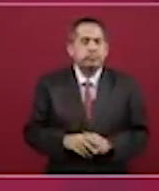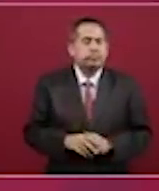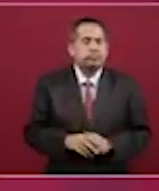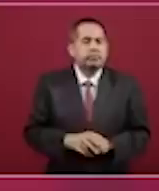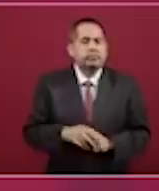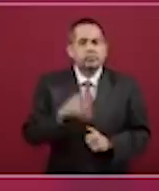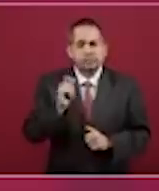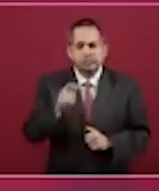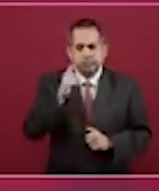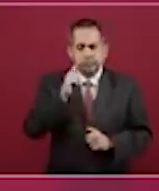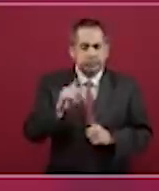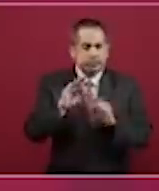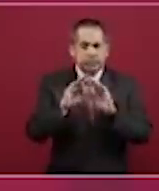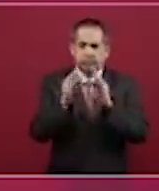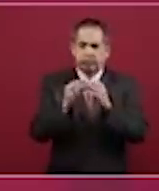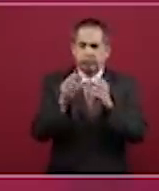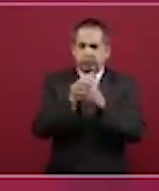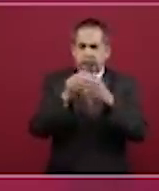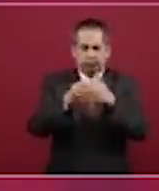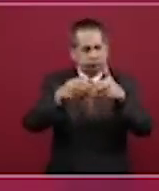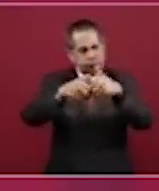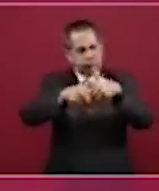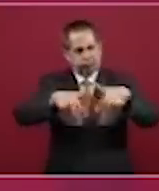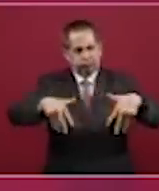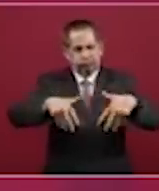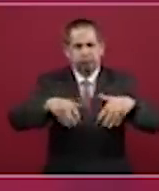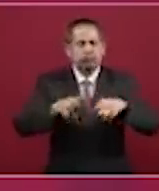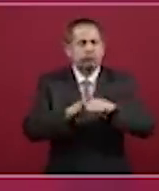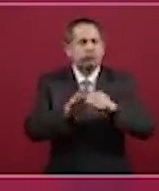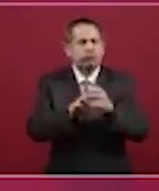de estructurar